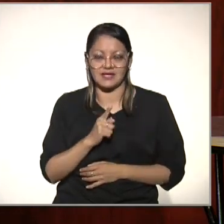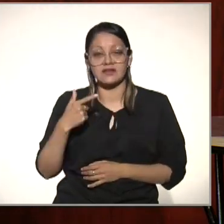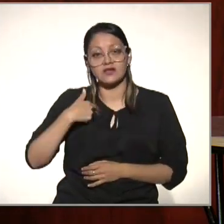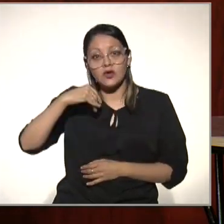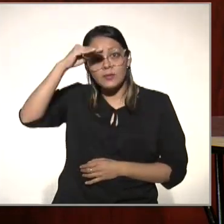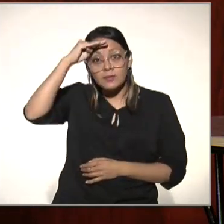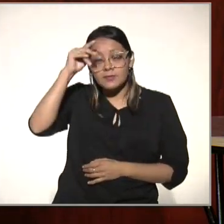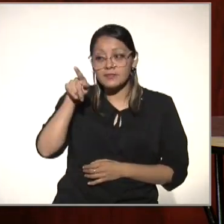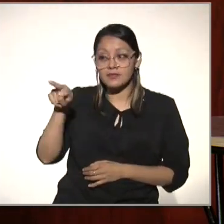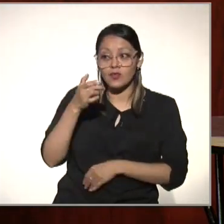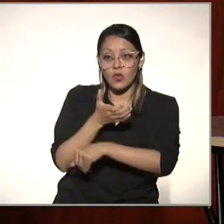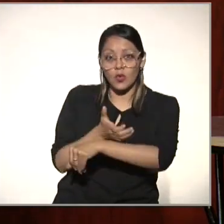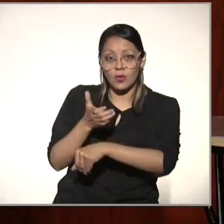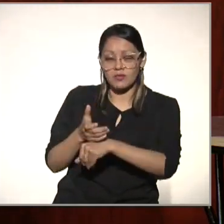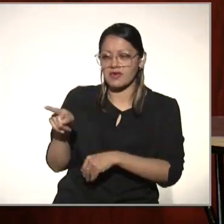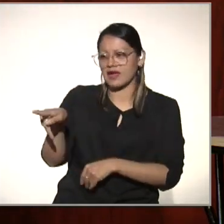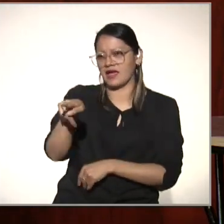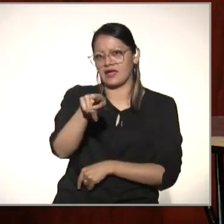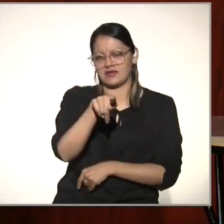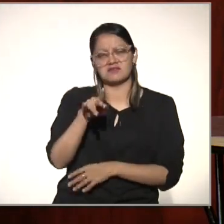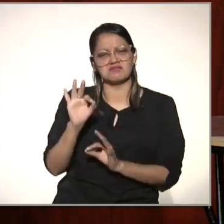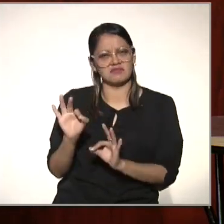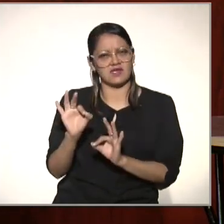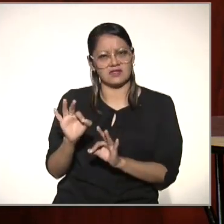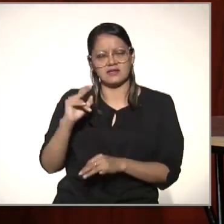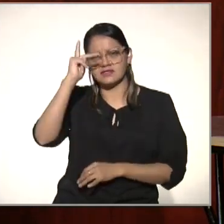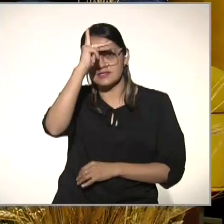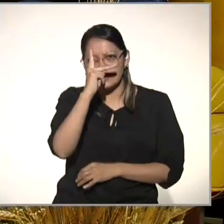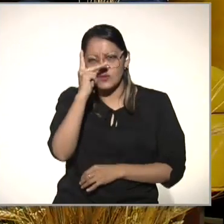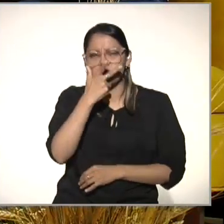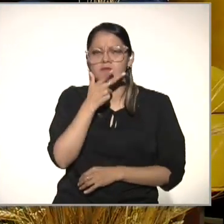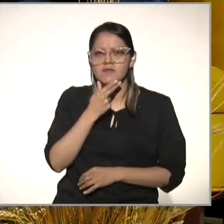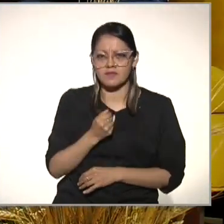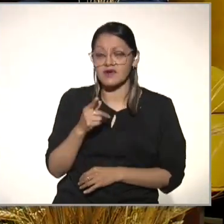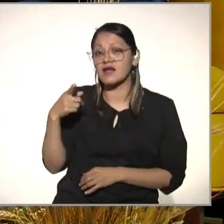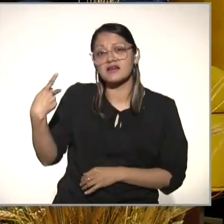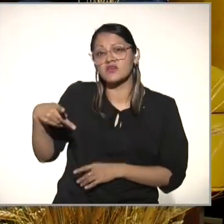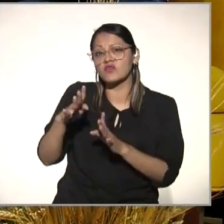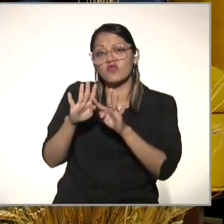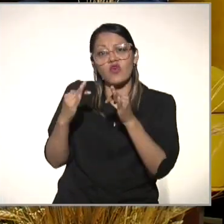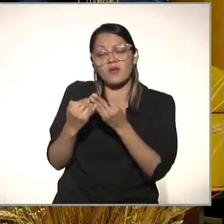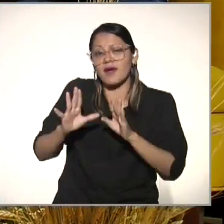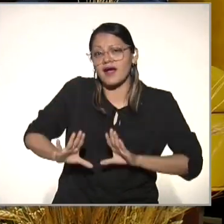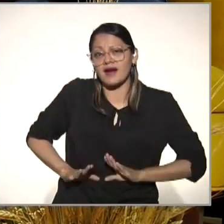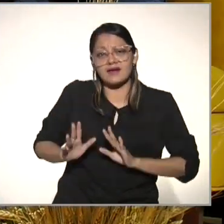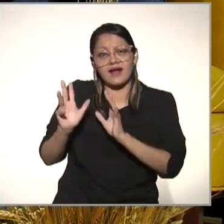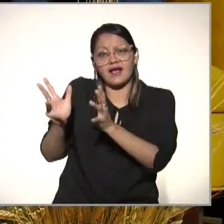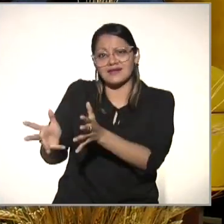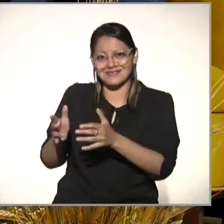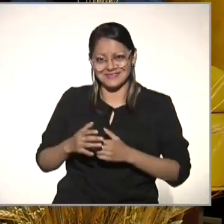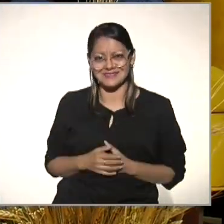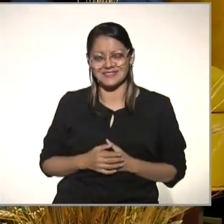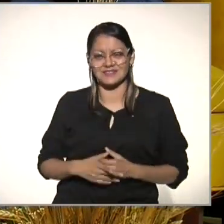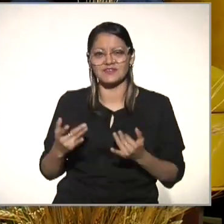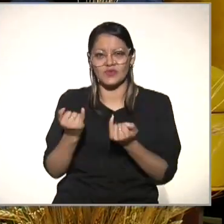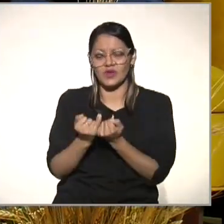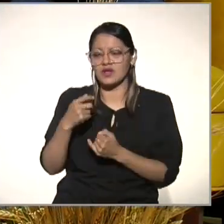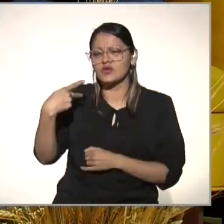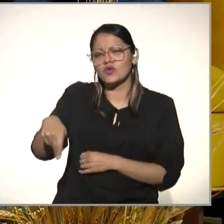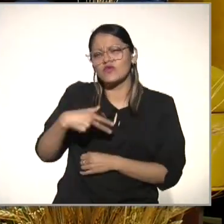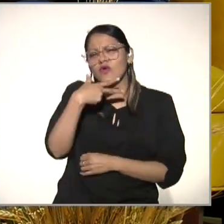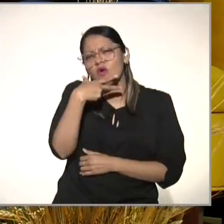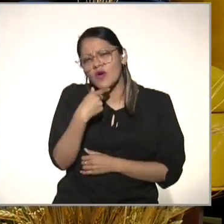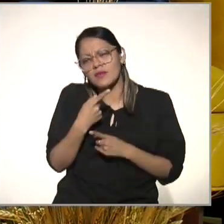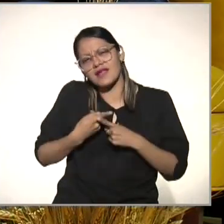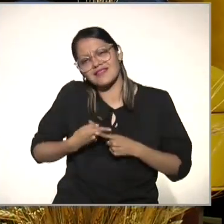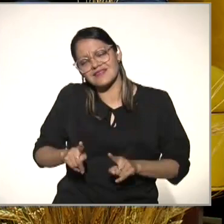mis compañeros y colegas maravillosos, psicólogos, hombres, ellos tienen su manera de ser hombres y su manera de expresar la ternura y su